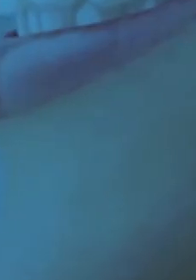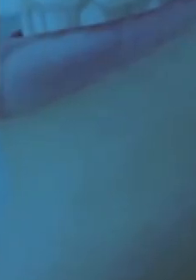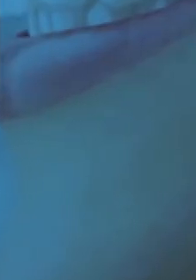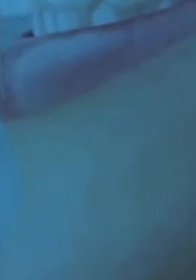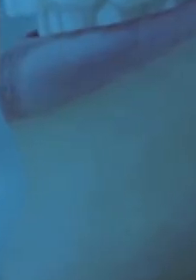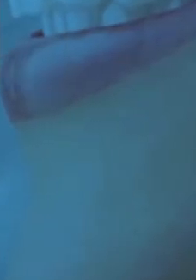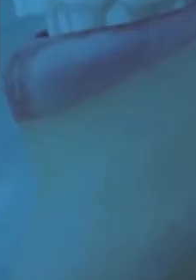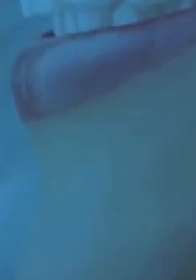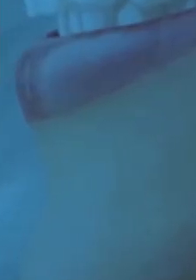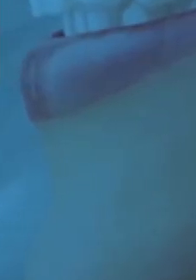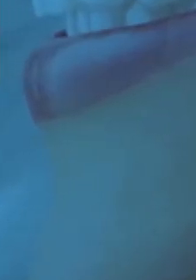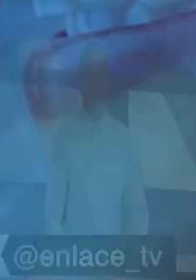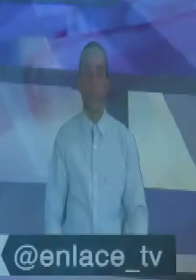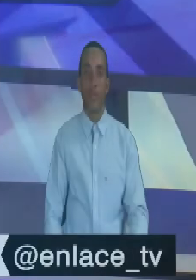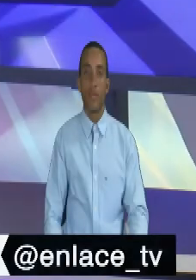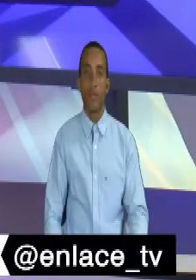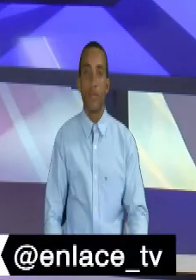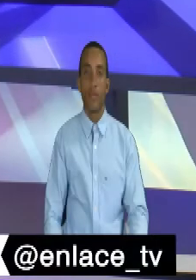especializada.